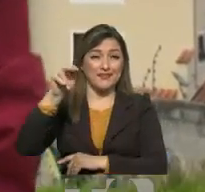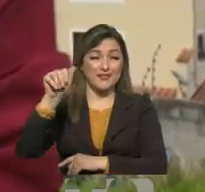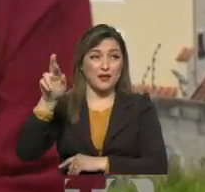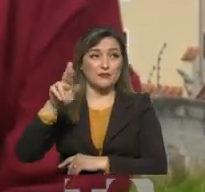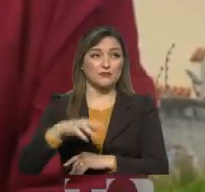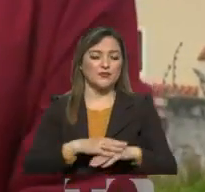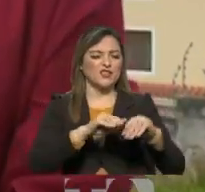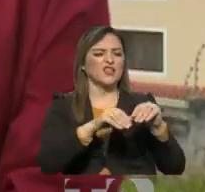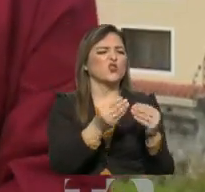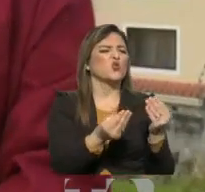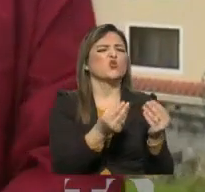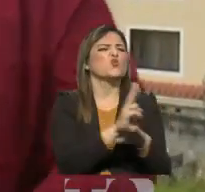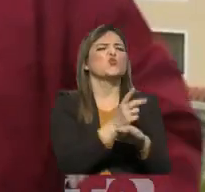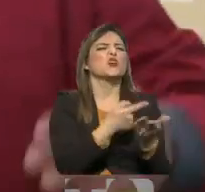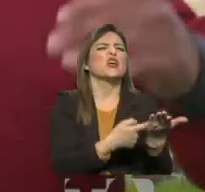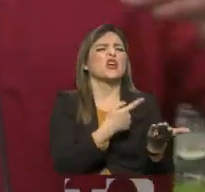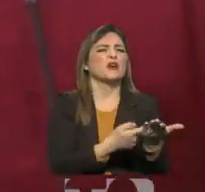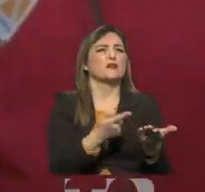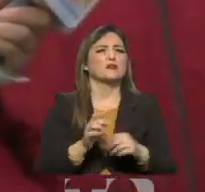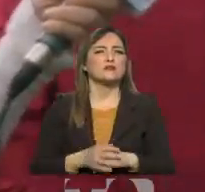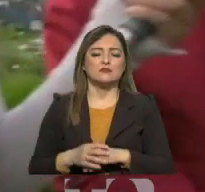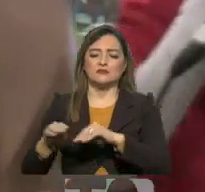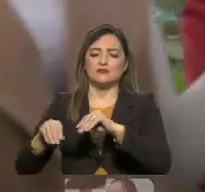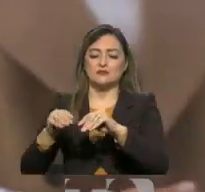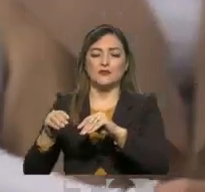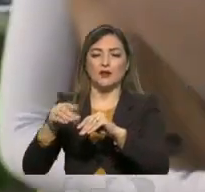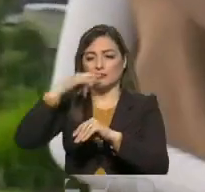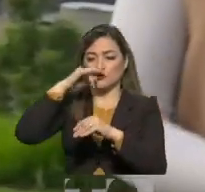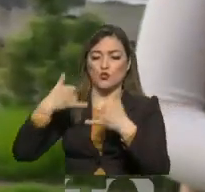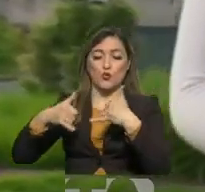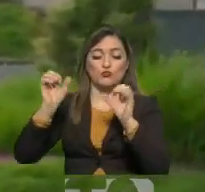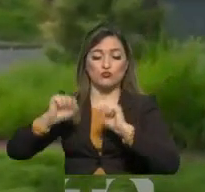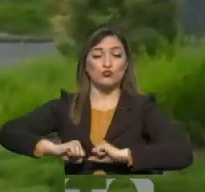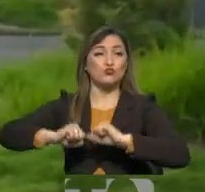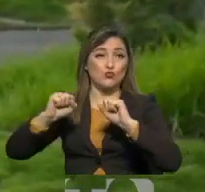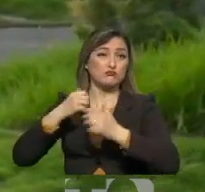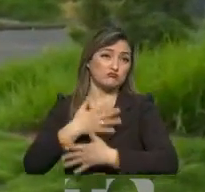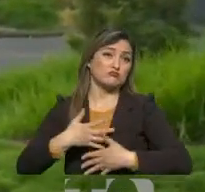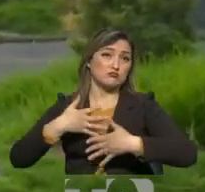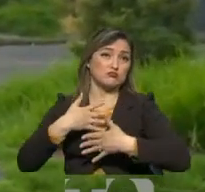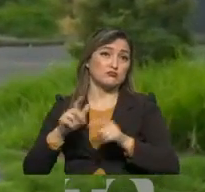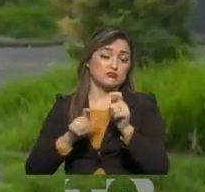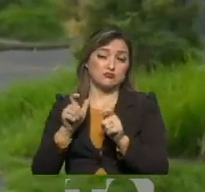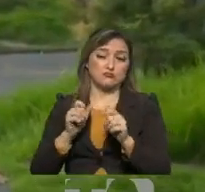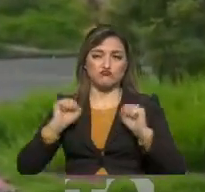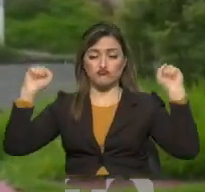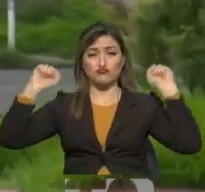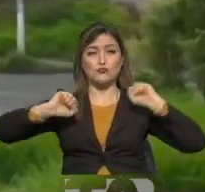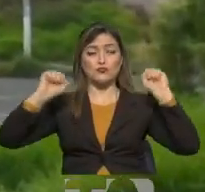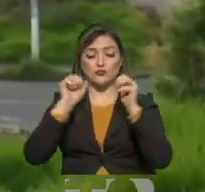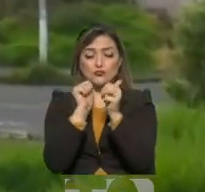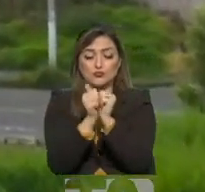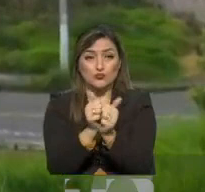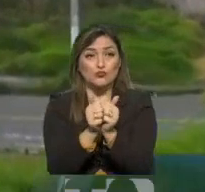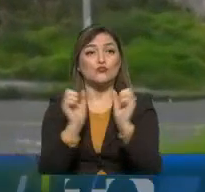en qué los terrenos? Los terrenos de este momento que se ocupen para distracción de los niños, para el ocio de todas las personas, para hacer ejercicio, deporte